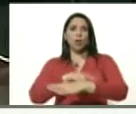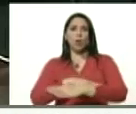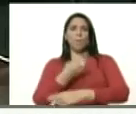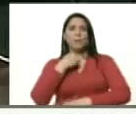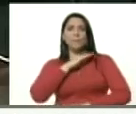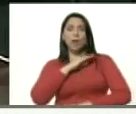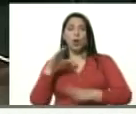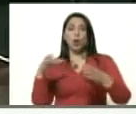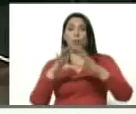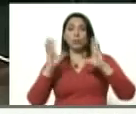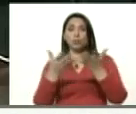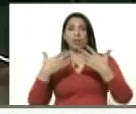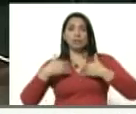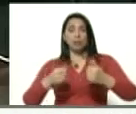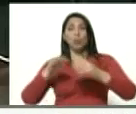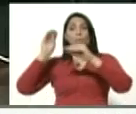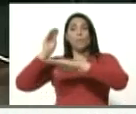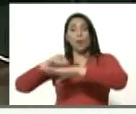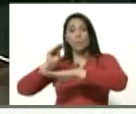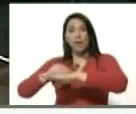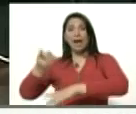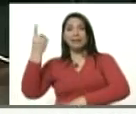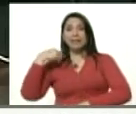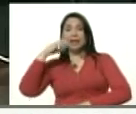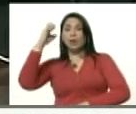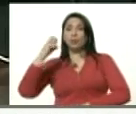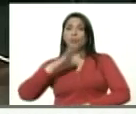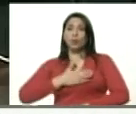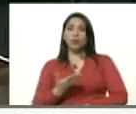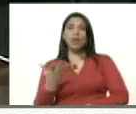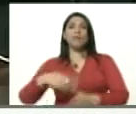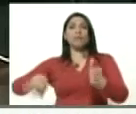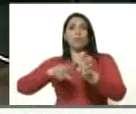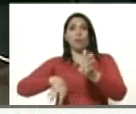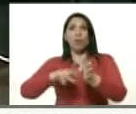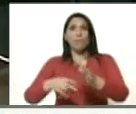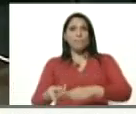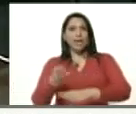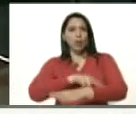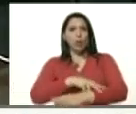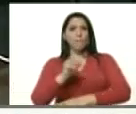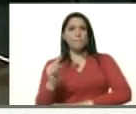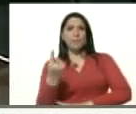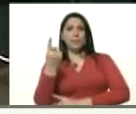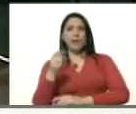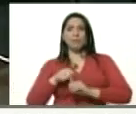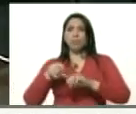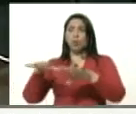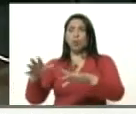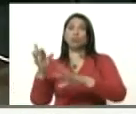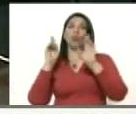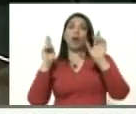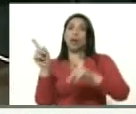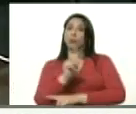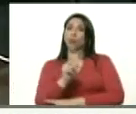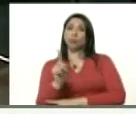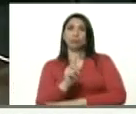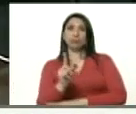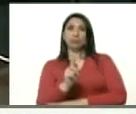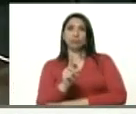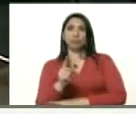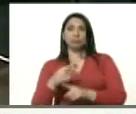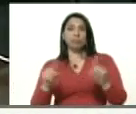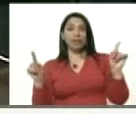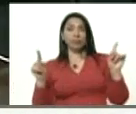Organización Mundial de la Salud advirtió ayer que Europa podría tener un rebrote peor que el primer brote. Ojalá que no sea así, pero